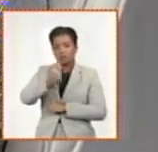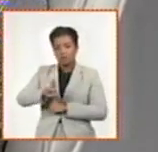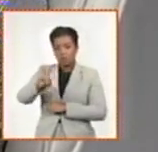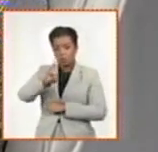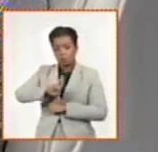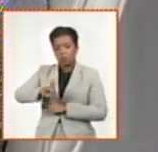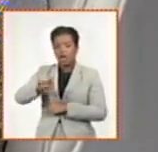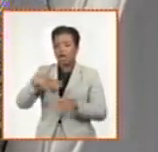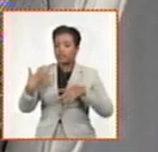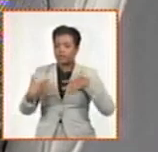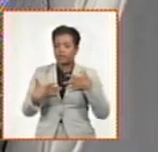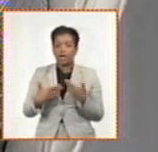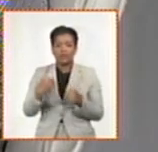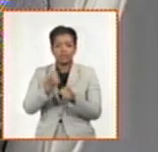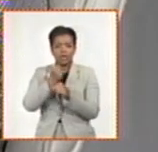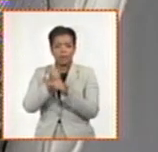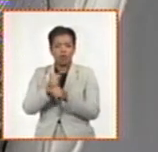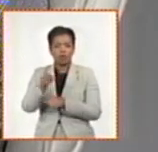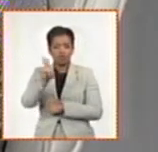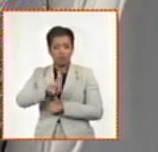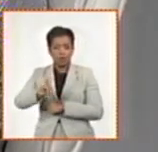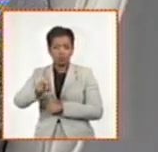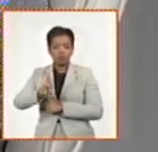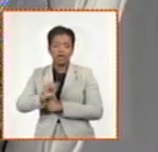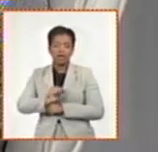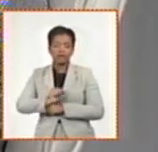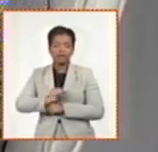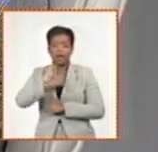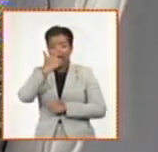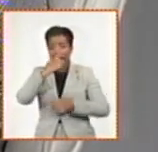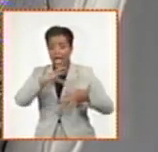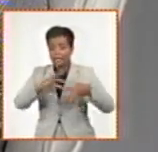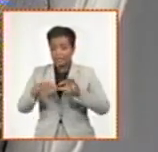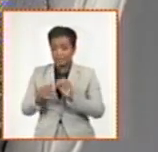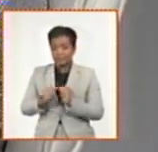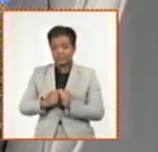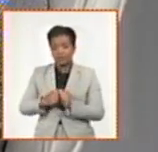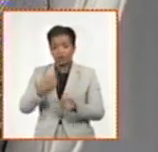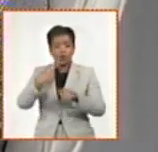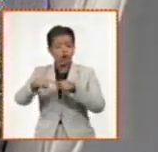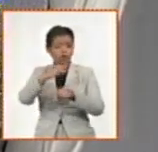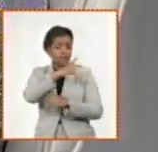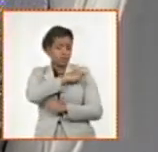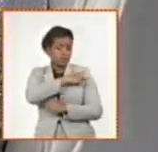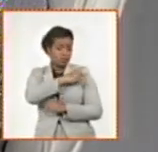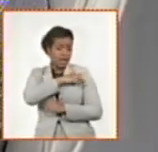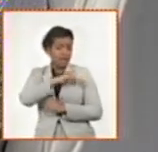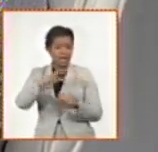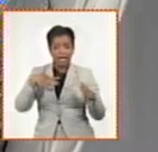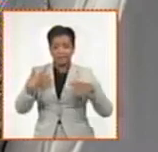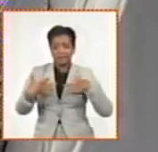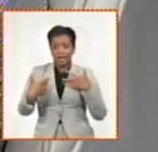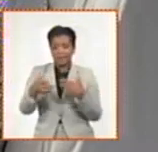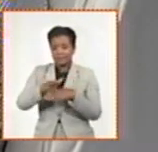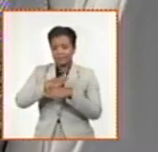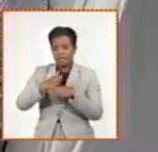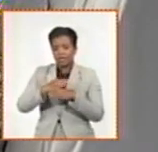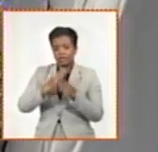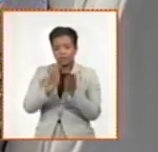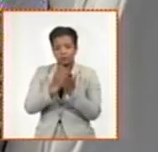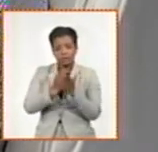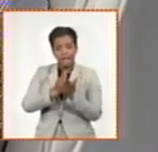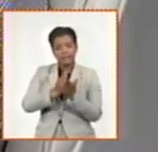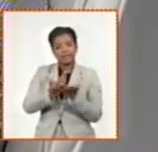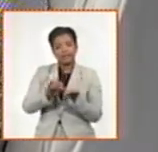actividades complementarias, lo estamos haciendo con la Facultad Fidel Labrador de Temisa, con la secundaria Manuel Verde, estamos haciendo estas actividades complementarias y los estudiantes están